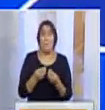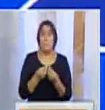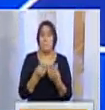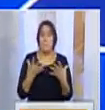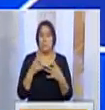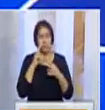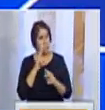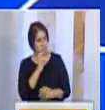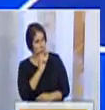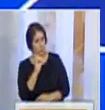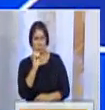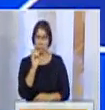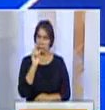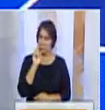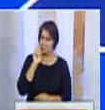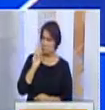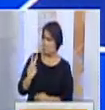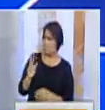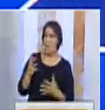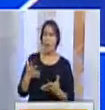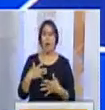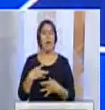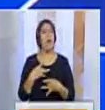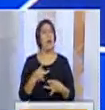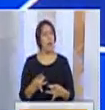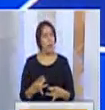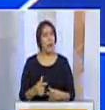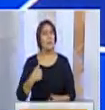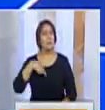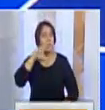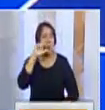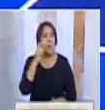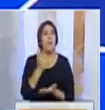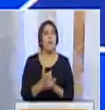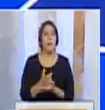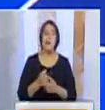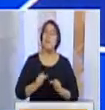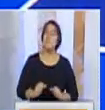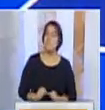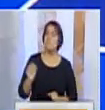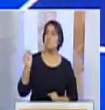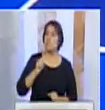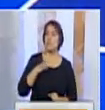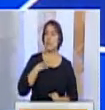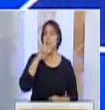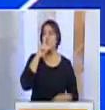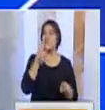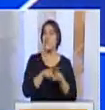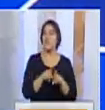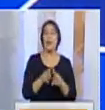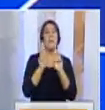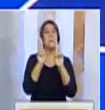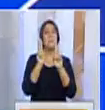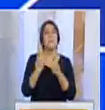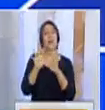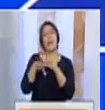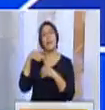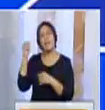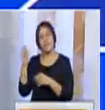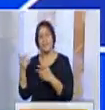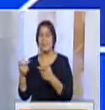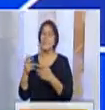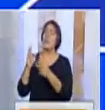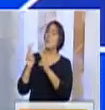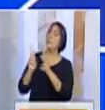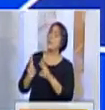otros países y nos dicen, miren qué interesante. Creo que les mencionaba también fuera de cámara que no siempre la noticia tiene que ser algo